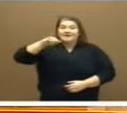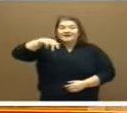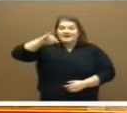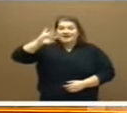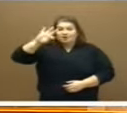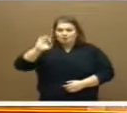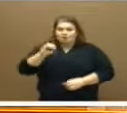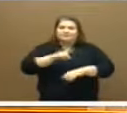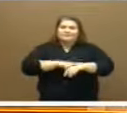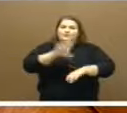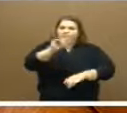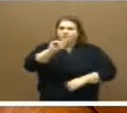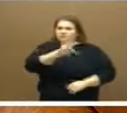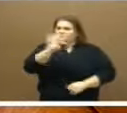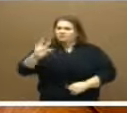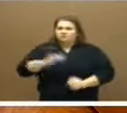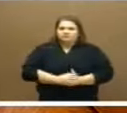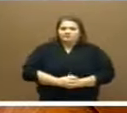5 minutos.